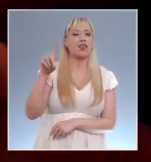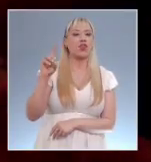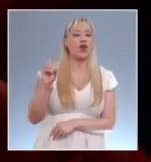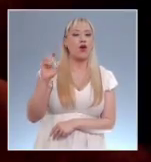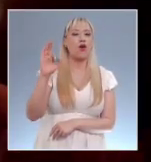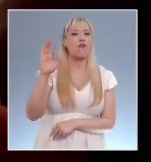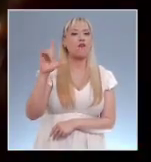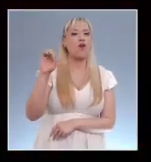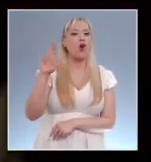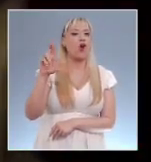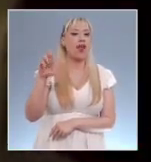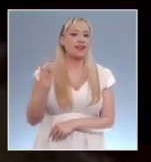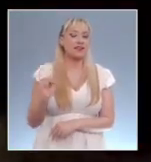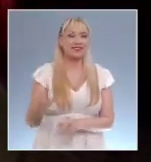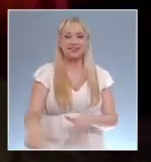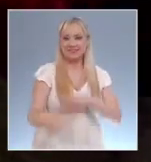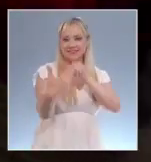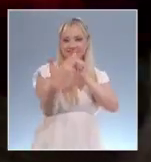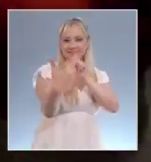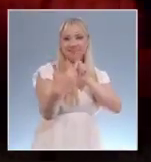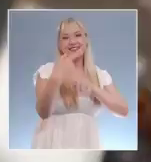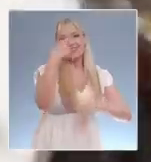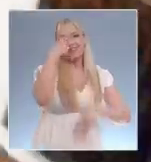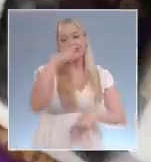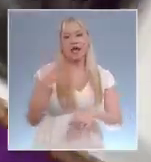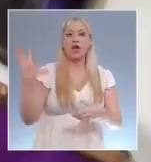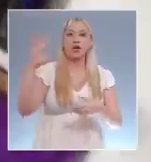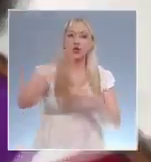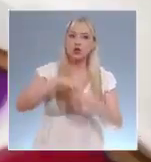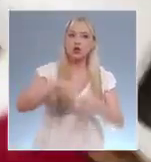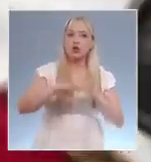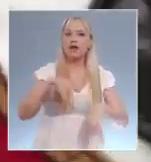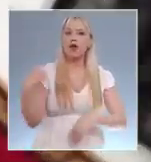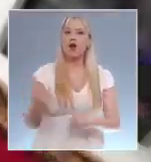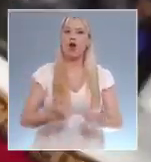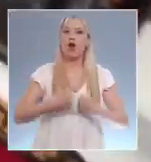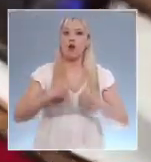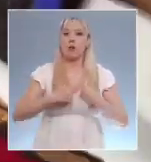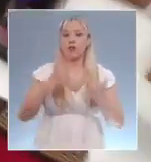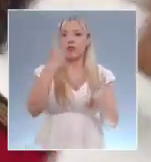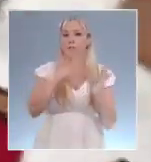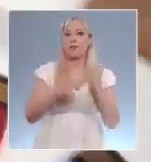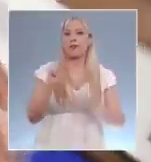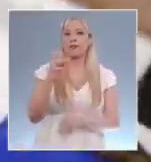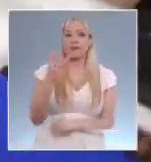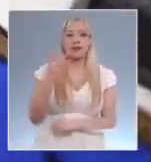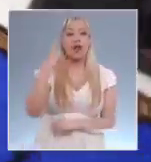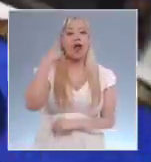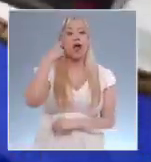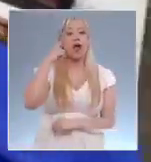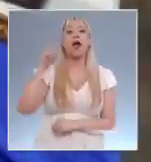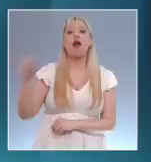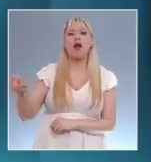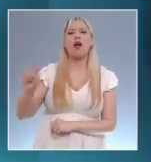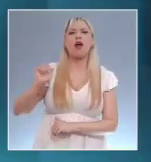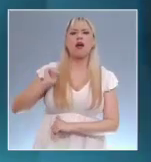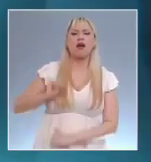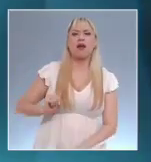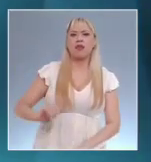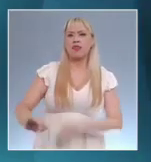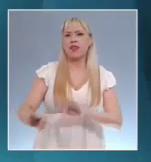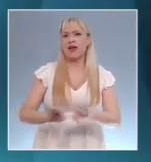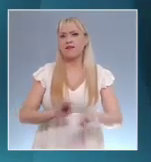para la Inclusión Laboral de la Juventud 2023 a cargo de la Secretaría del Trabajo. El experto ejemplificó: